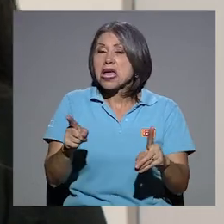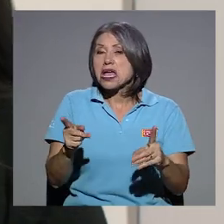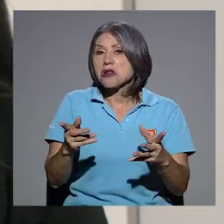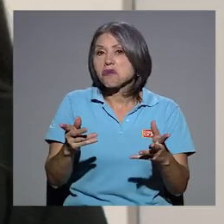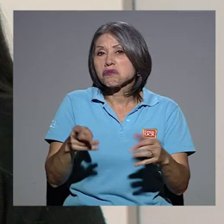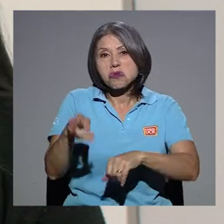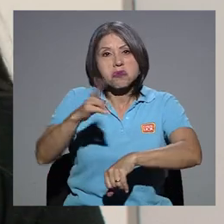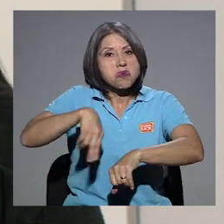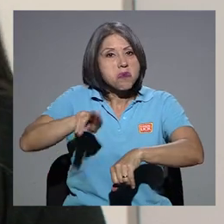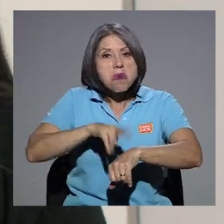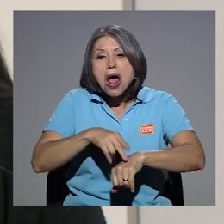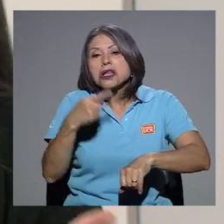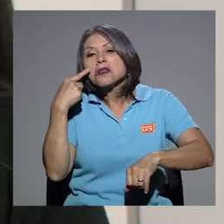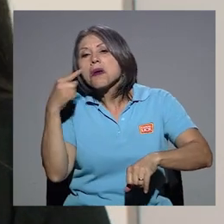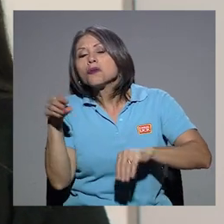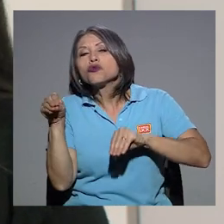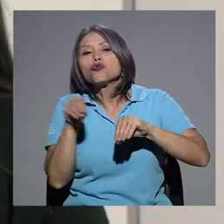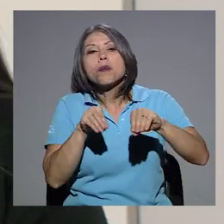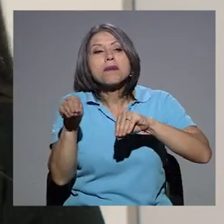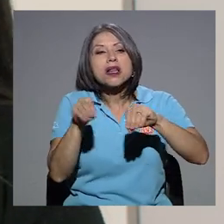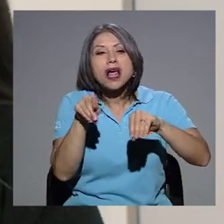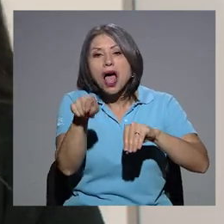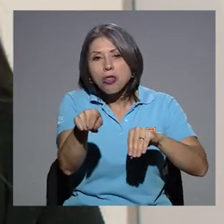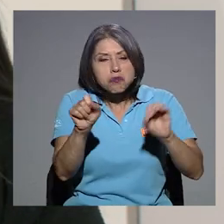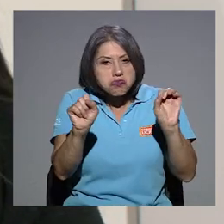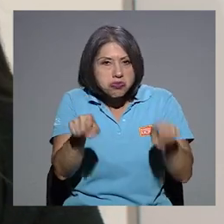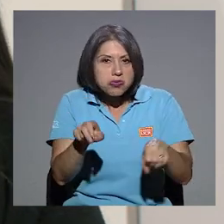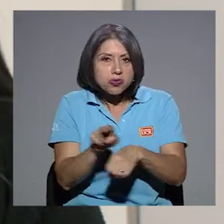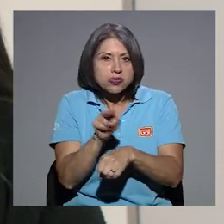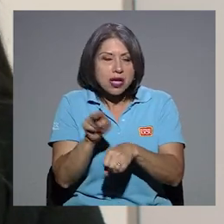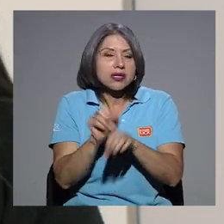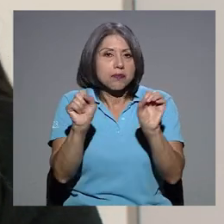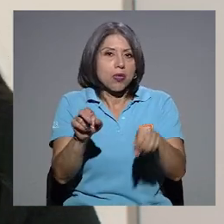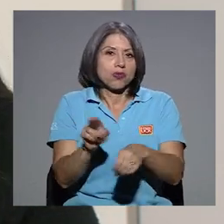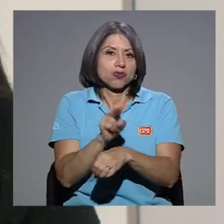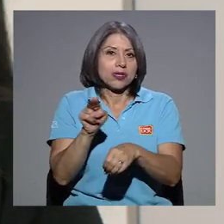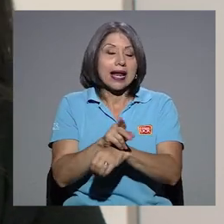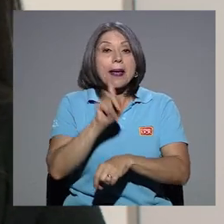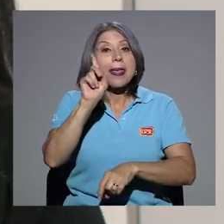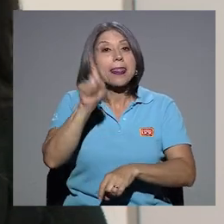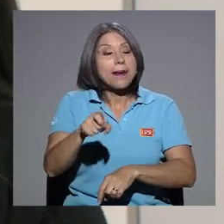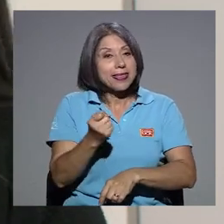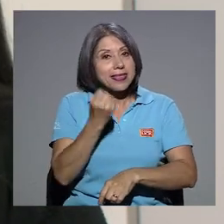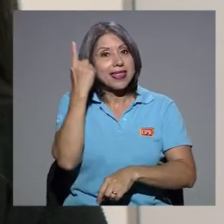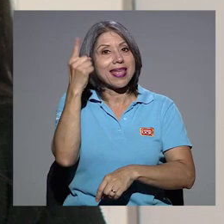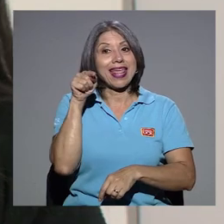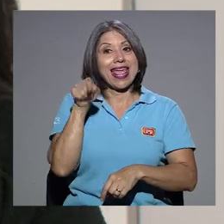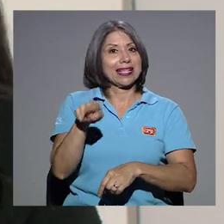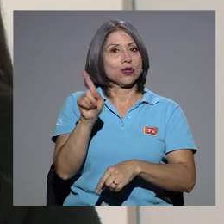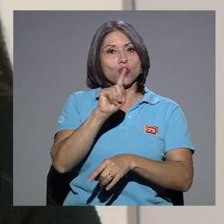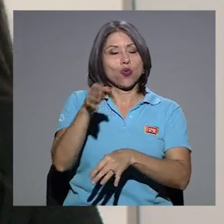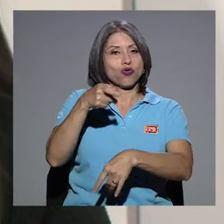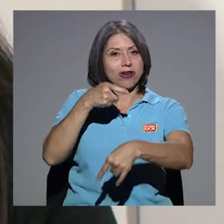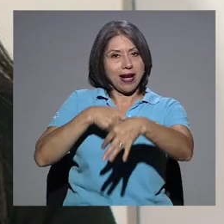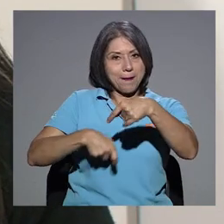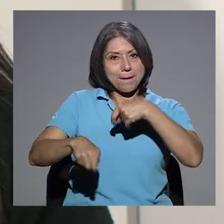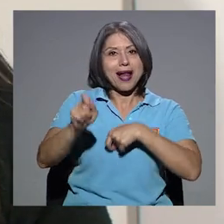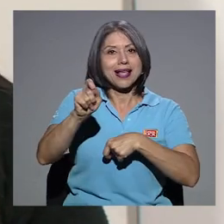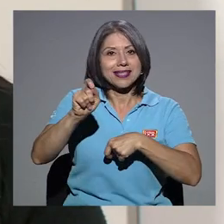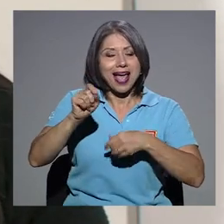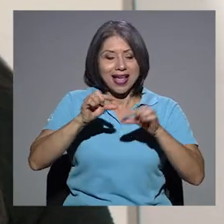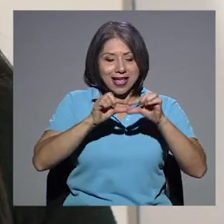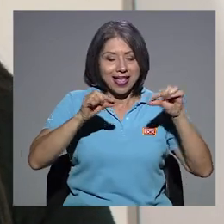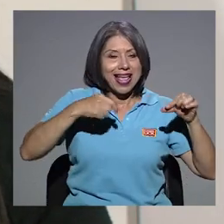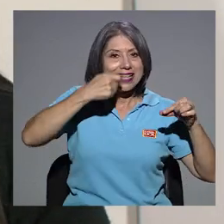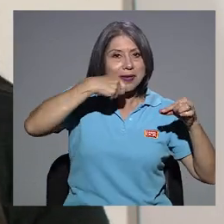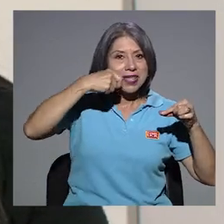enjuagues comunes y corrientes que encontramos en el supermercado no está de más que se usen, se pueden usar, teniendo claro que nunca va a ser en reemplazo del